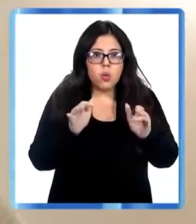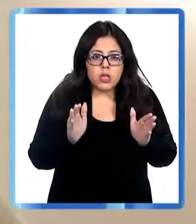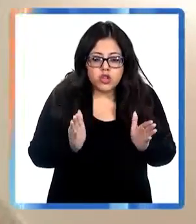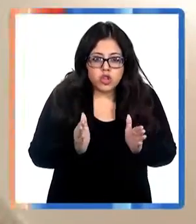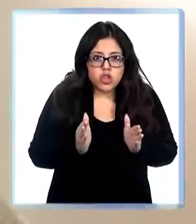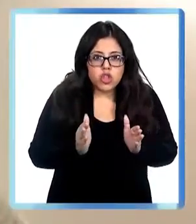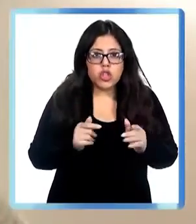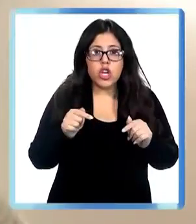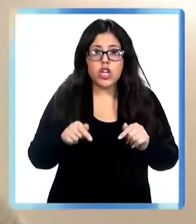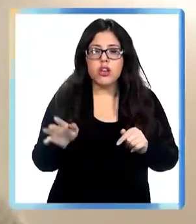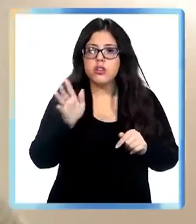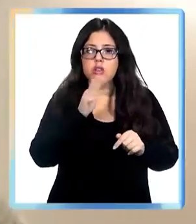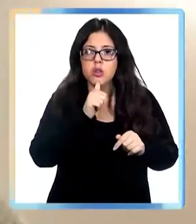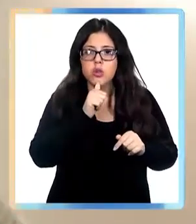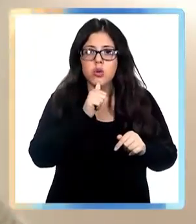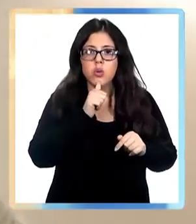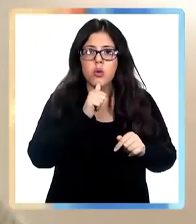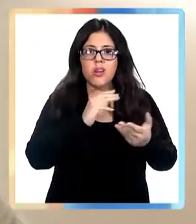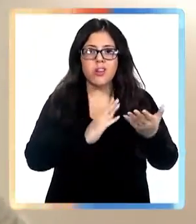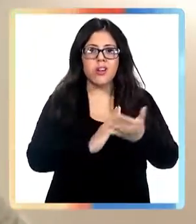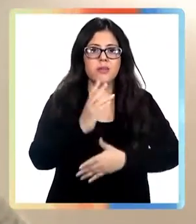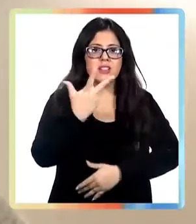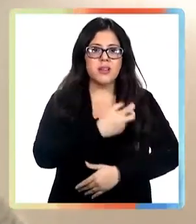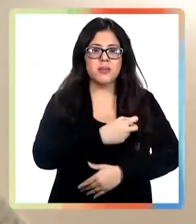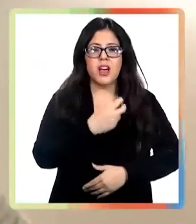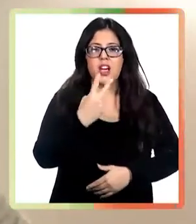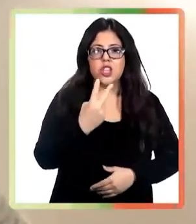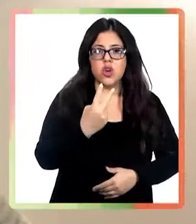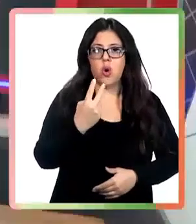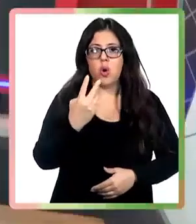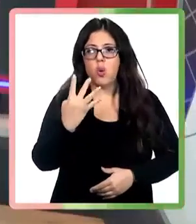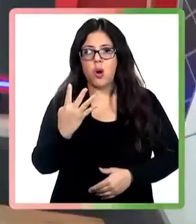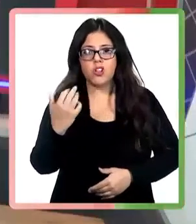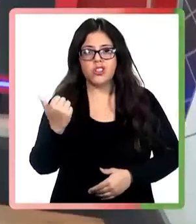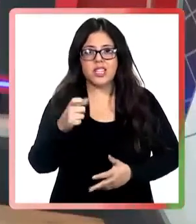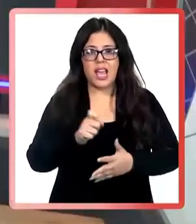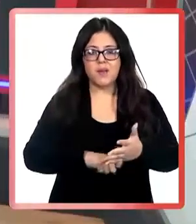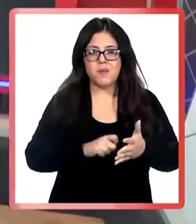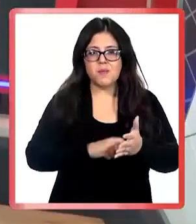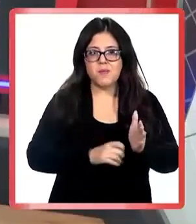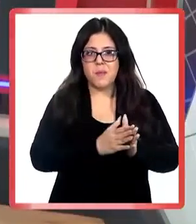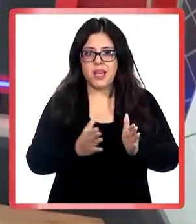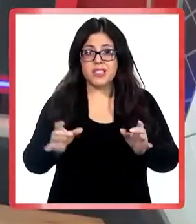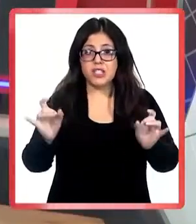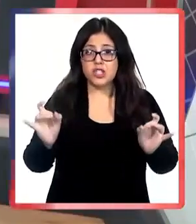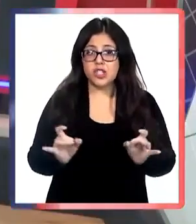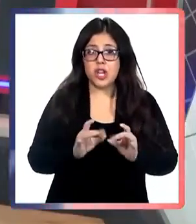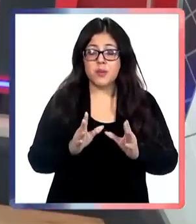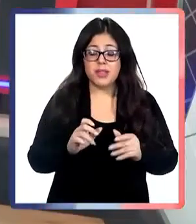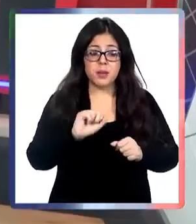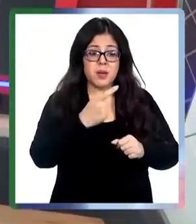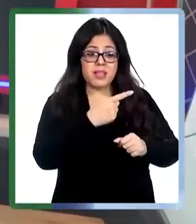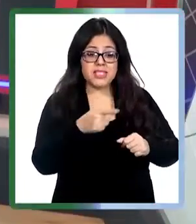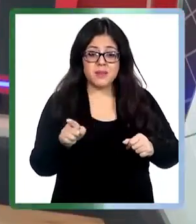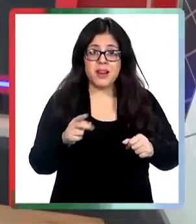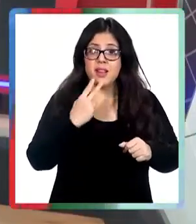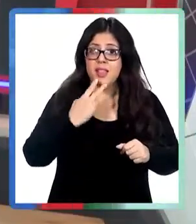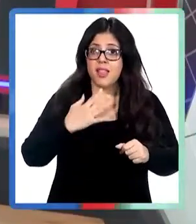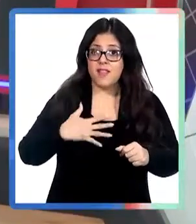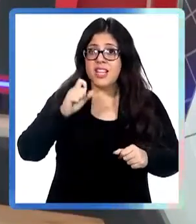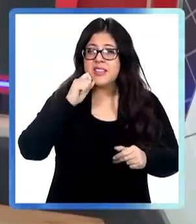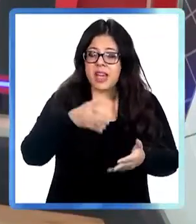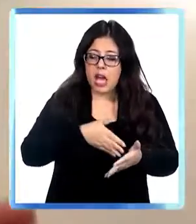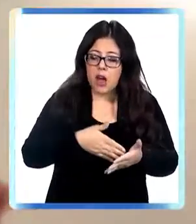pequeños que no han tenido la posibilidad de comenzar sus vacunas a los 2, a los 4 y a los 6 meses, sino que están en esas primeras semanas de vida que son